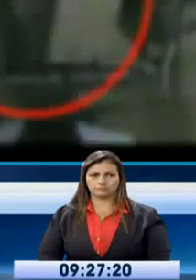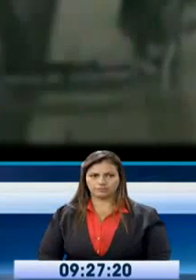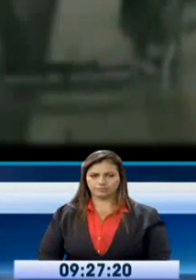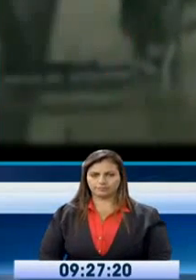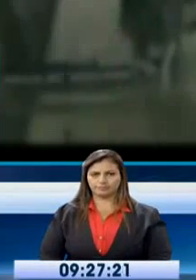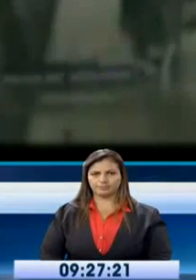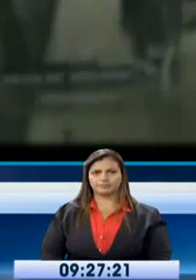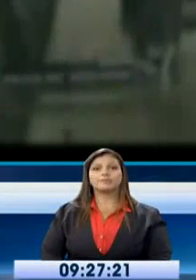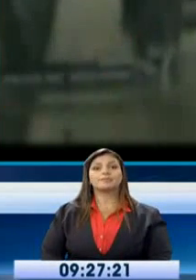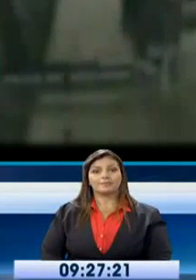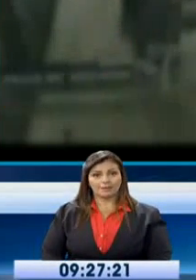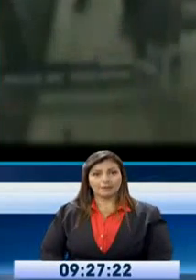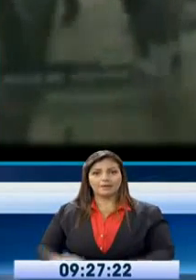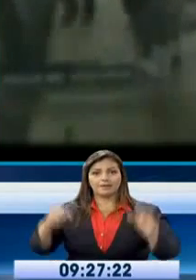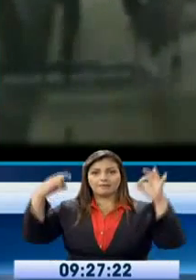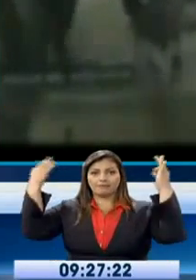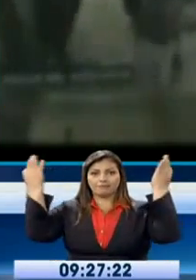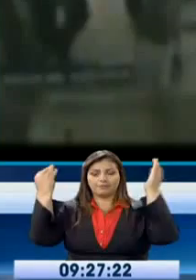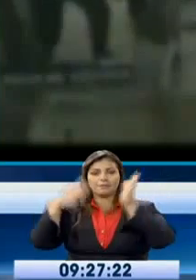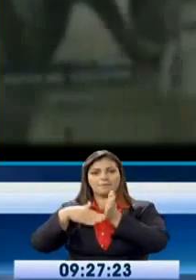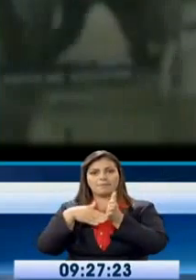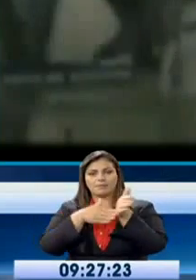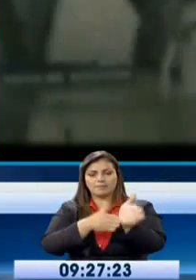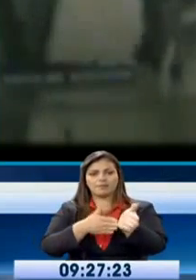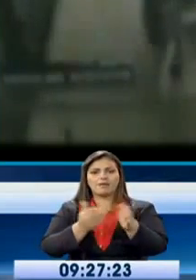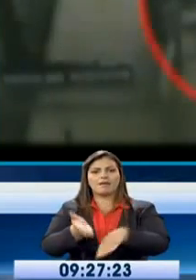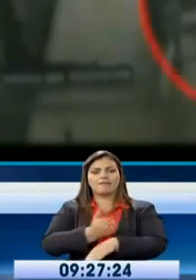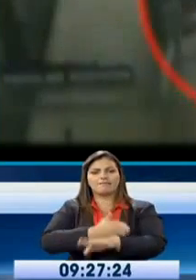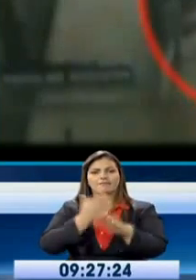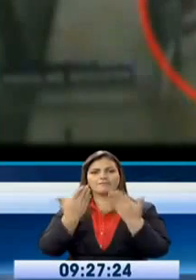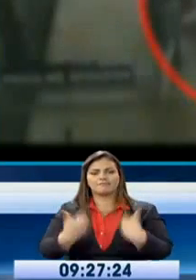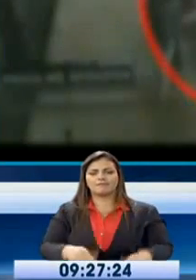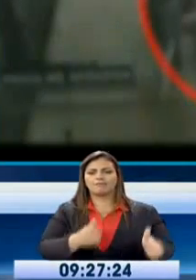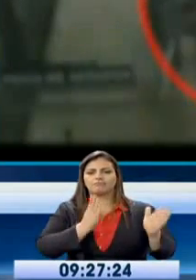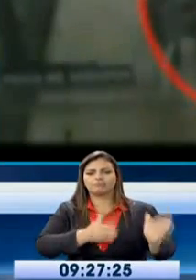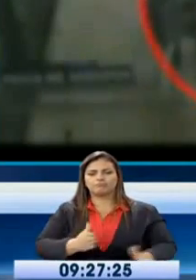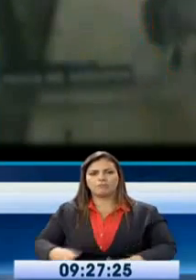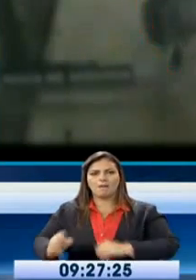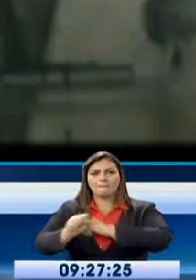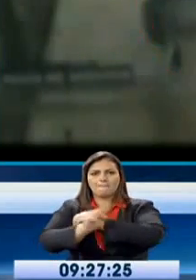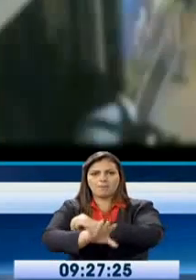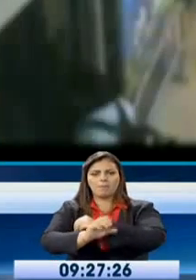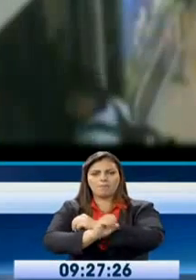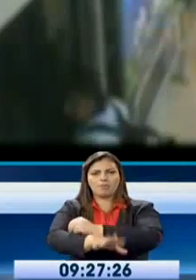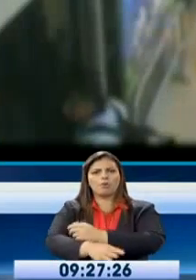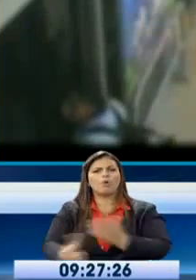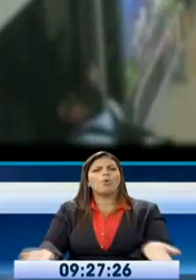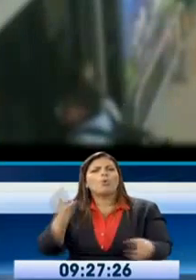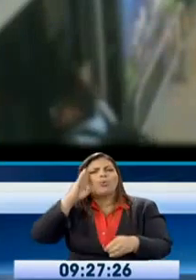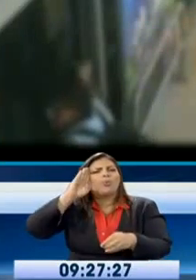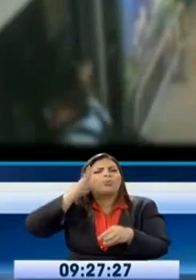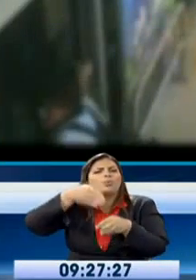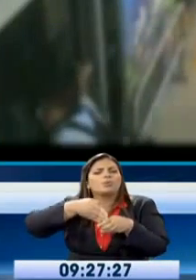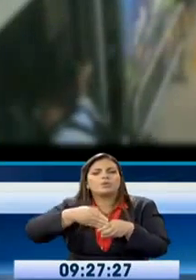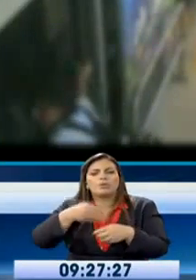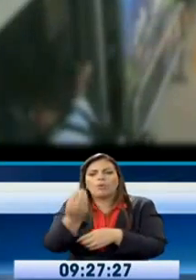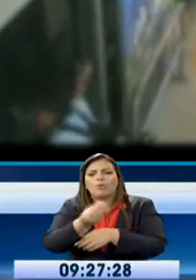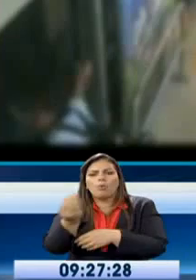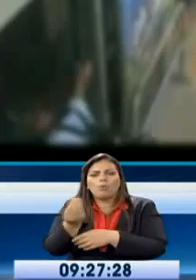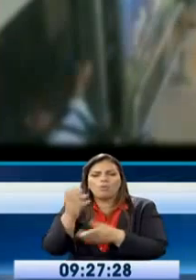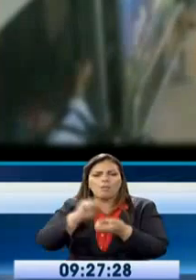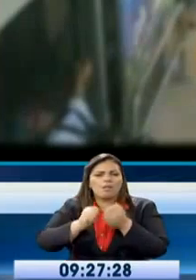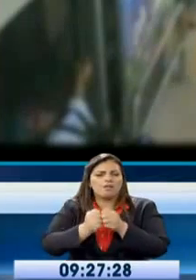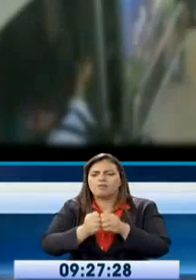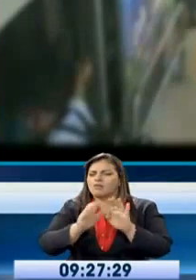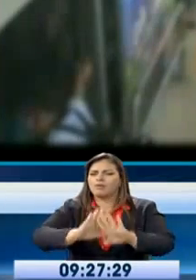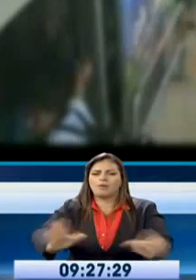una campaña justamente para prevenir o reducir el número de enfrentamientos entre estudiantes aquí en las paradas de la Metrovía. Ha sido el informe y